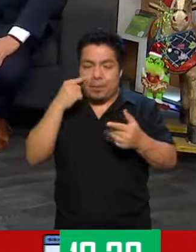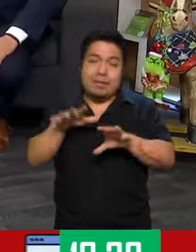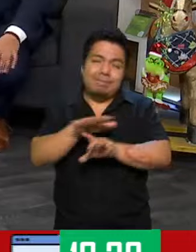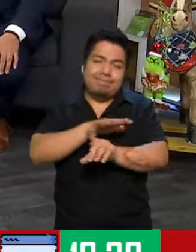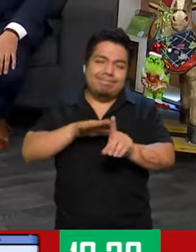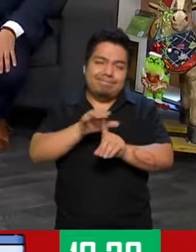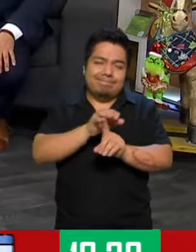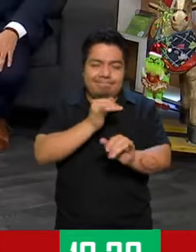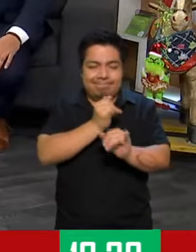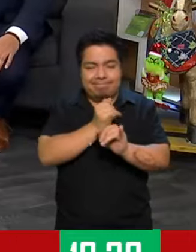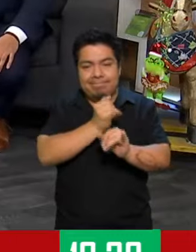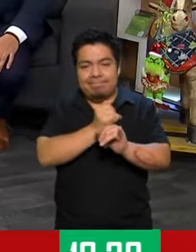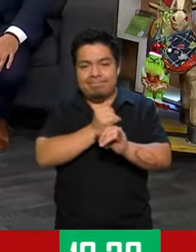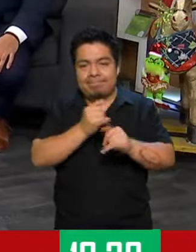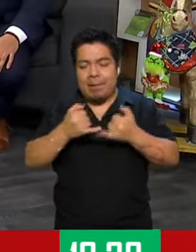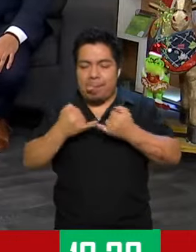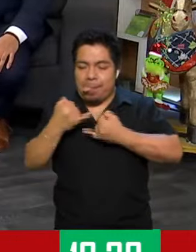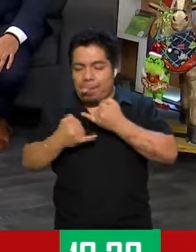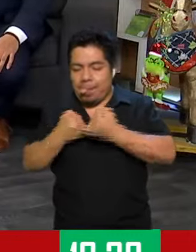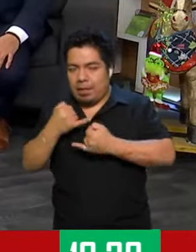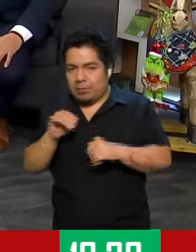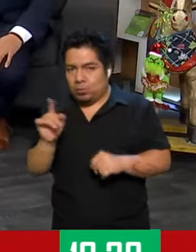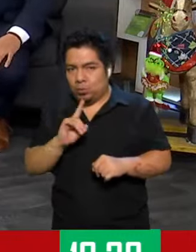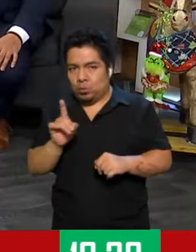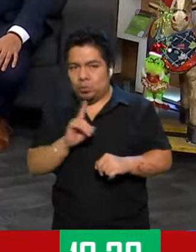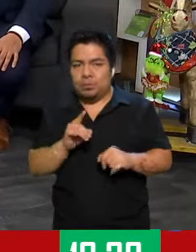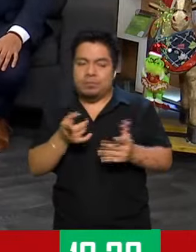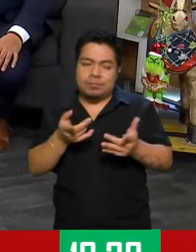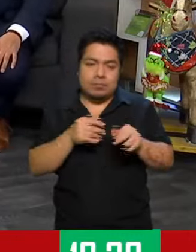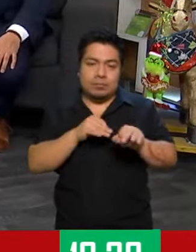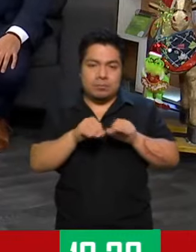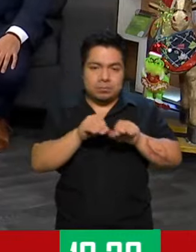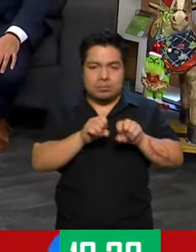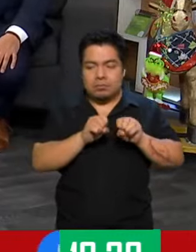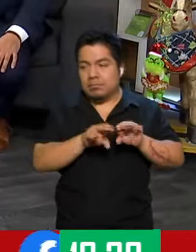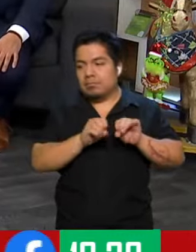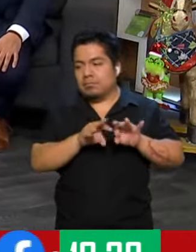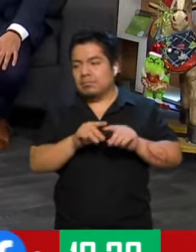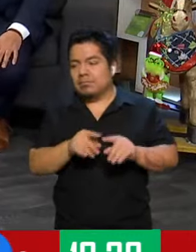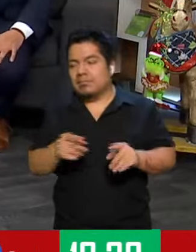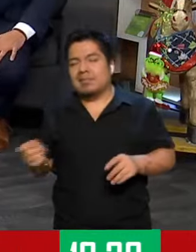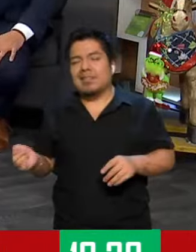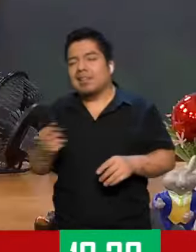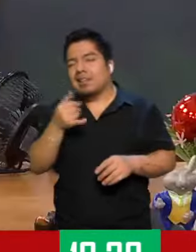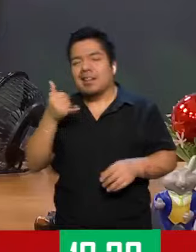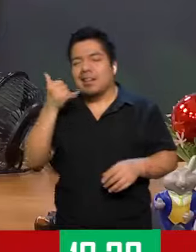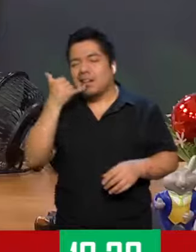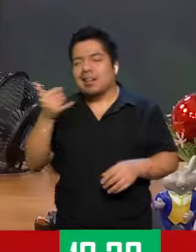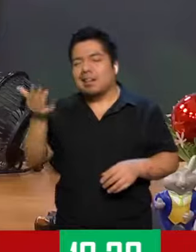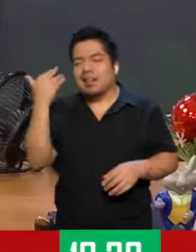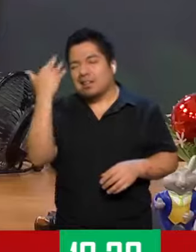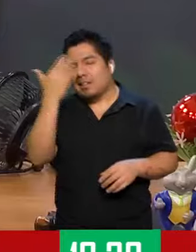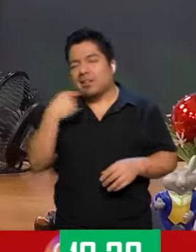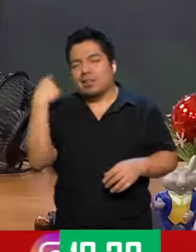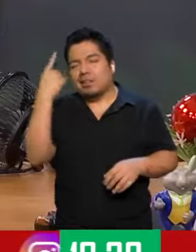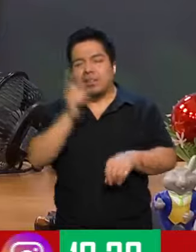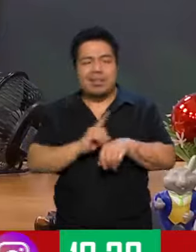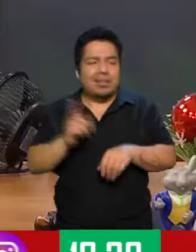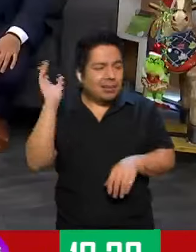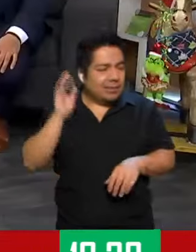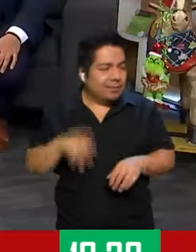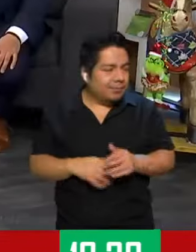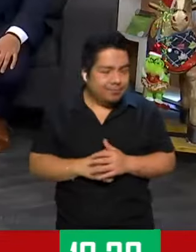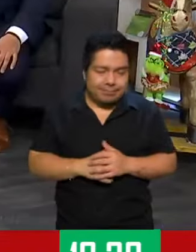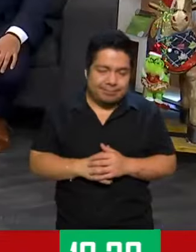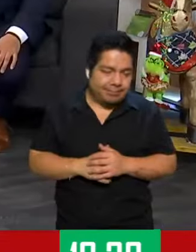digital. No, yo no me la paso jugando Candy Crush, estoy haciendo oficina hasta... Se la pasa en su celular todo el día, señora. Pues sí.